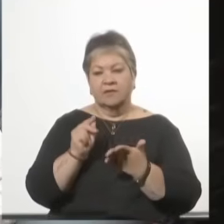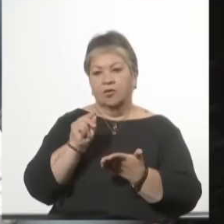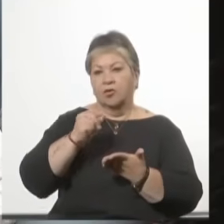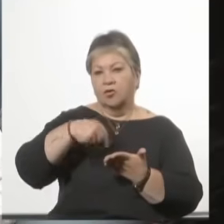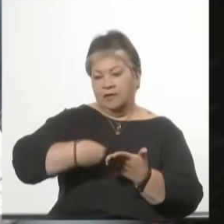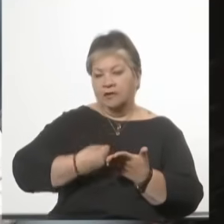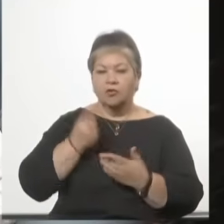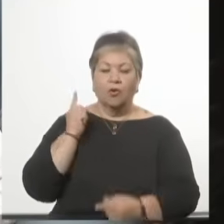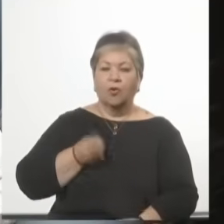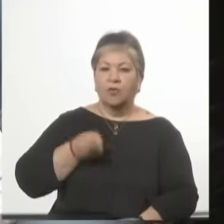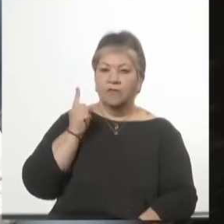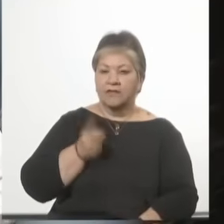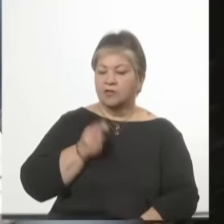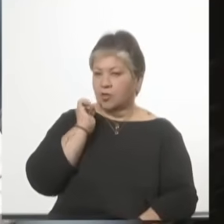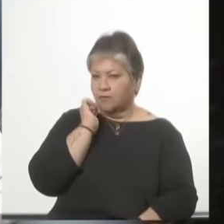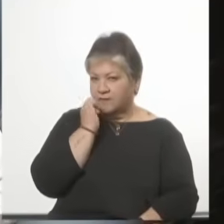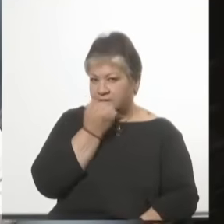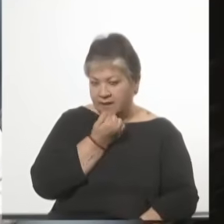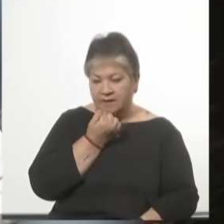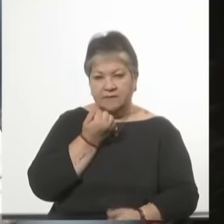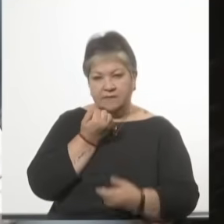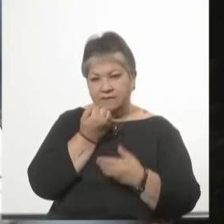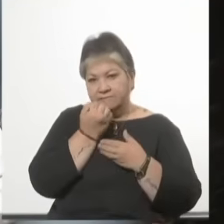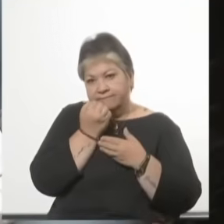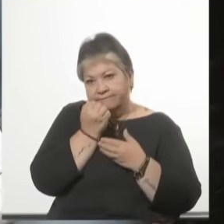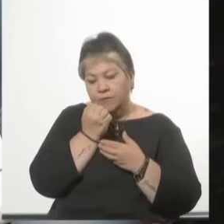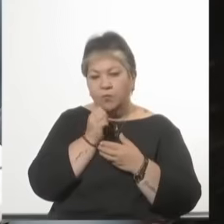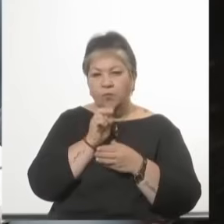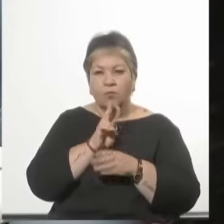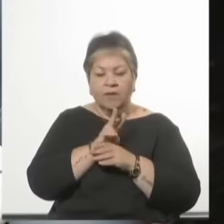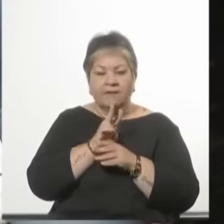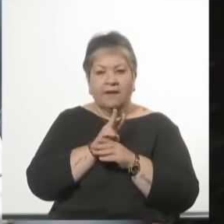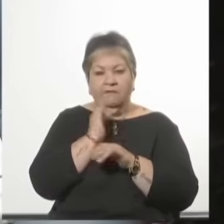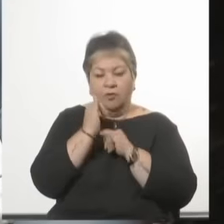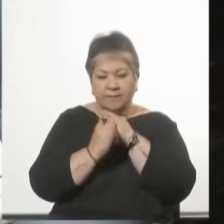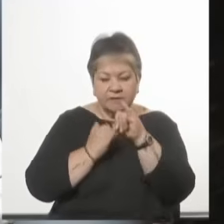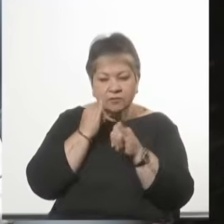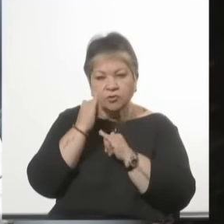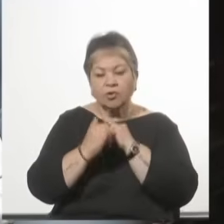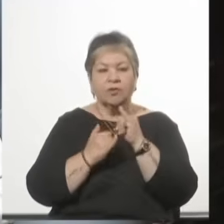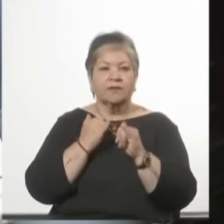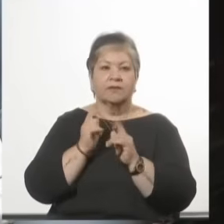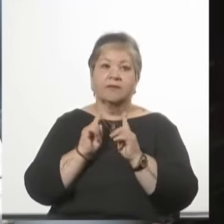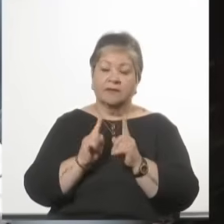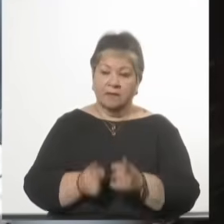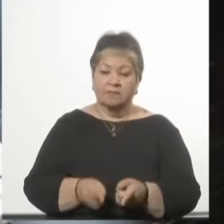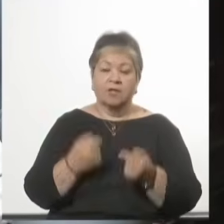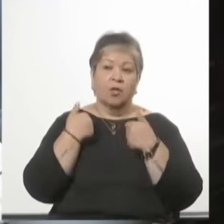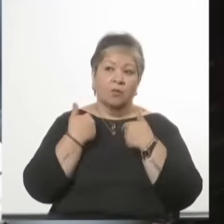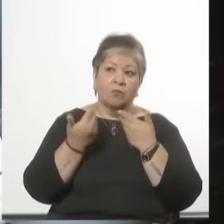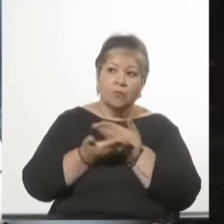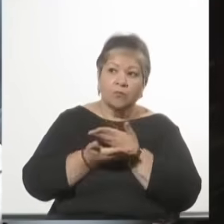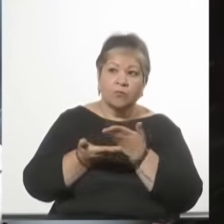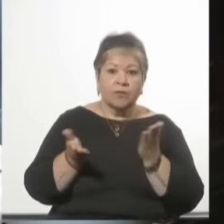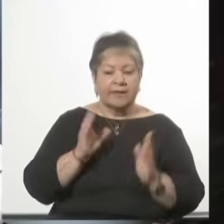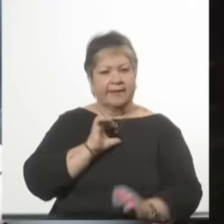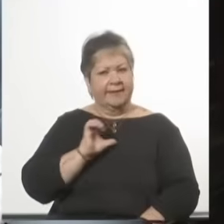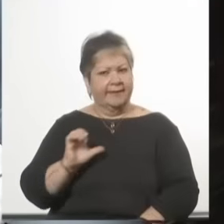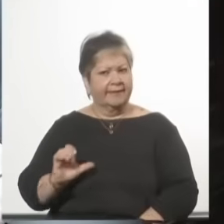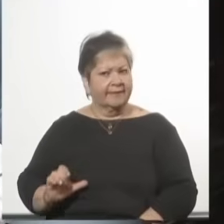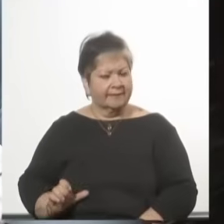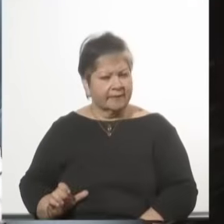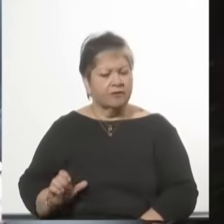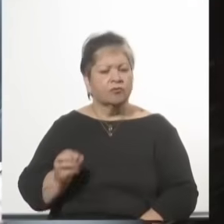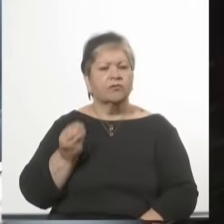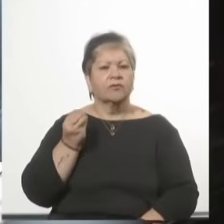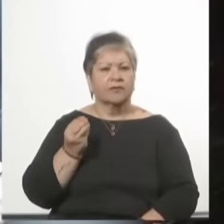severas obligaciones de confidencialidad, de reserva, que también es imperativo observar por parte del Estado a fin de no incurrir en incumplimientos